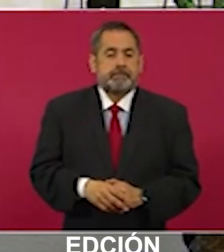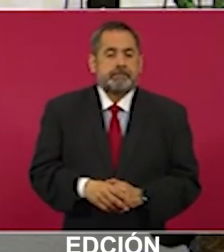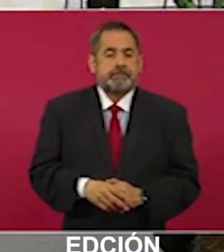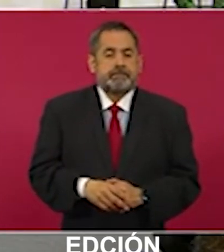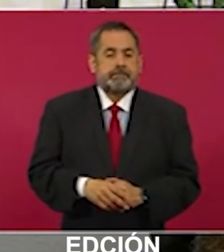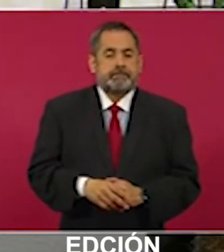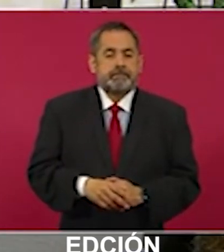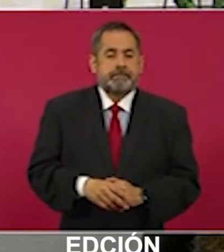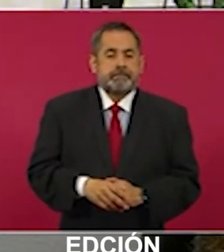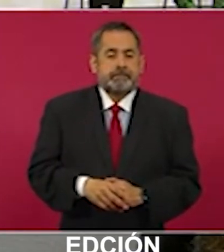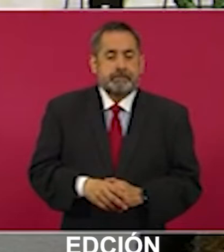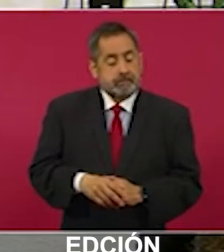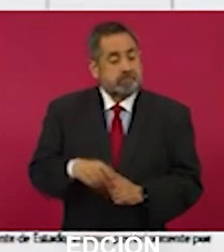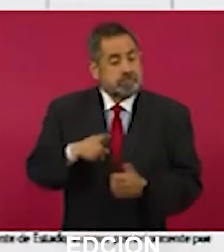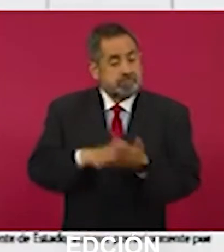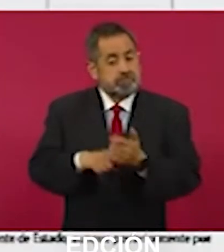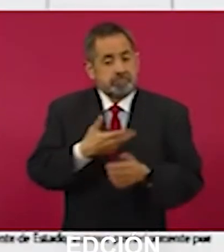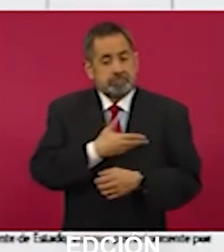Sí, es Bush.